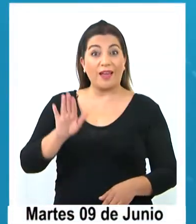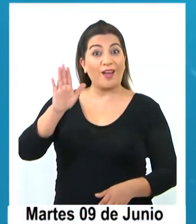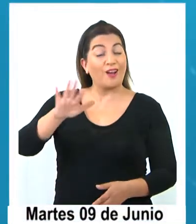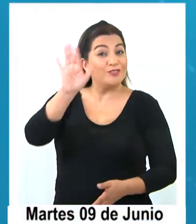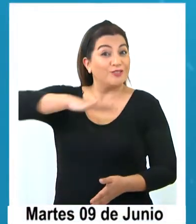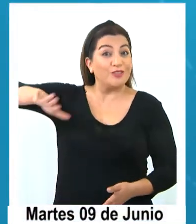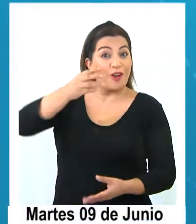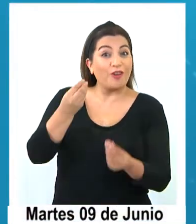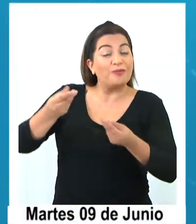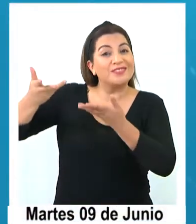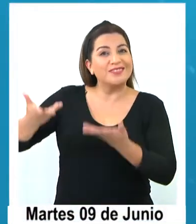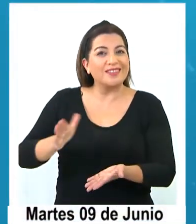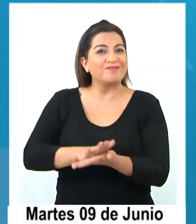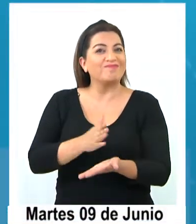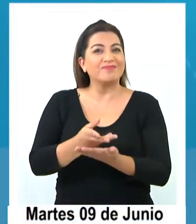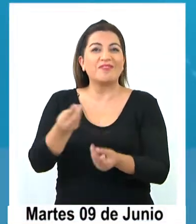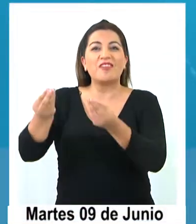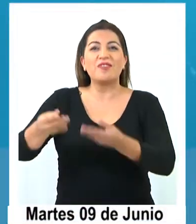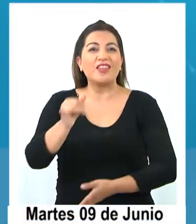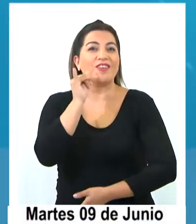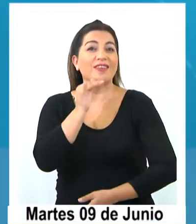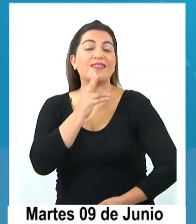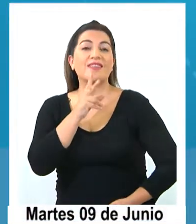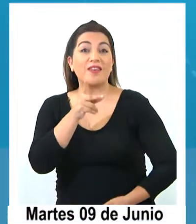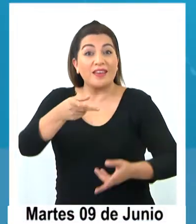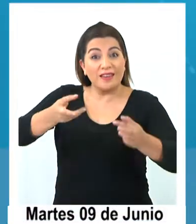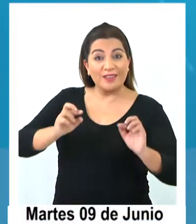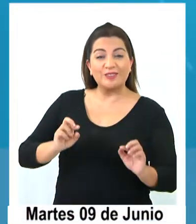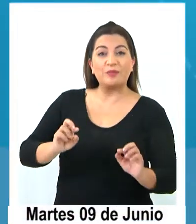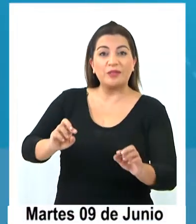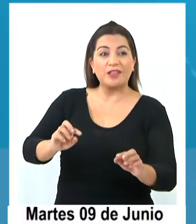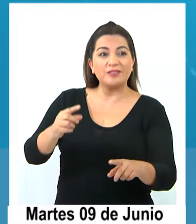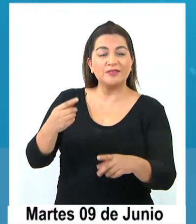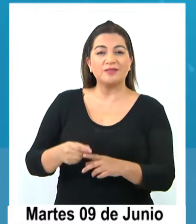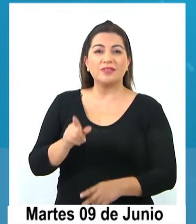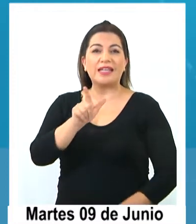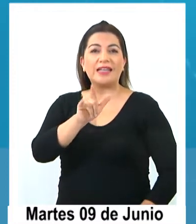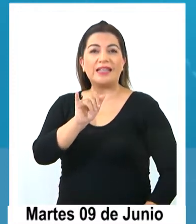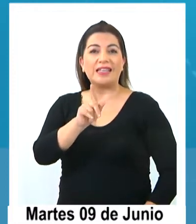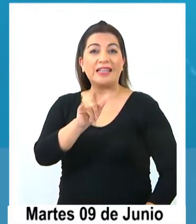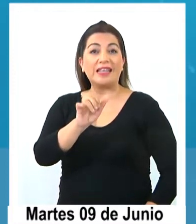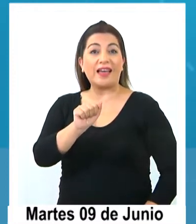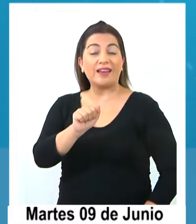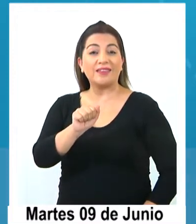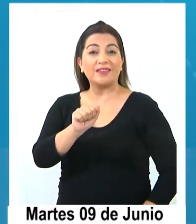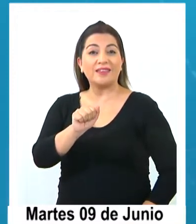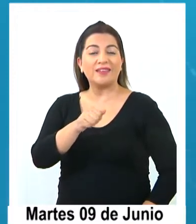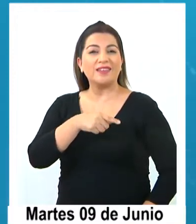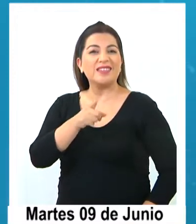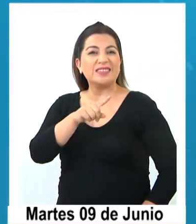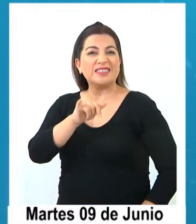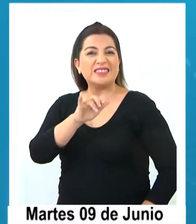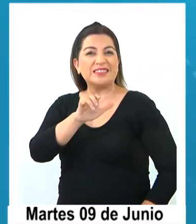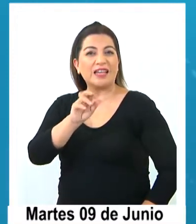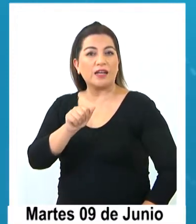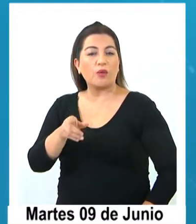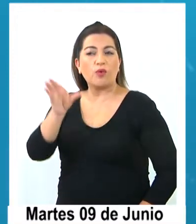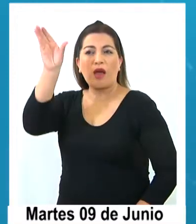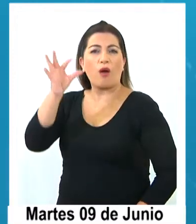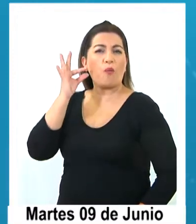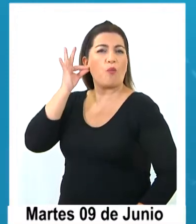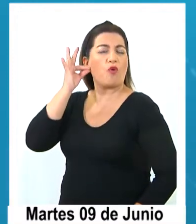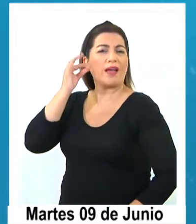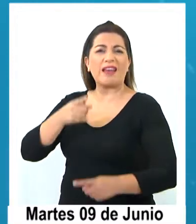¿Qué tal? ¿Cómo están todos? Bienvenidos a Iquique Televisión. En esta ocasión estamos con Liliana Sierra Farfán, una